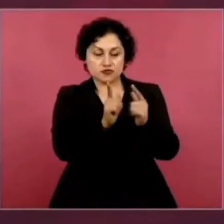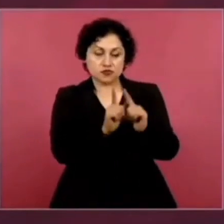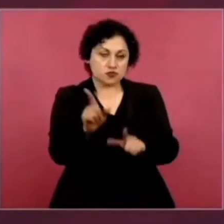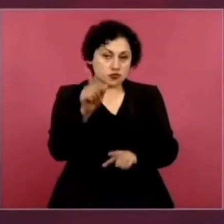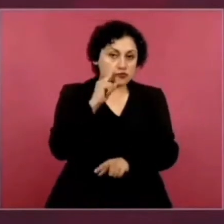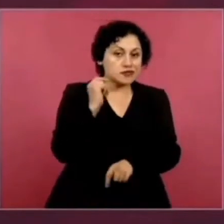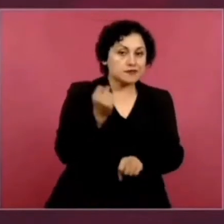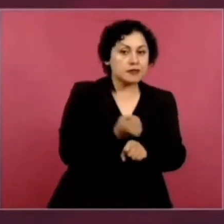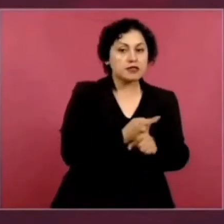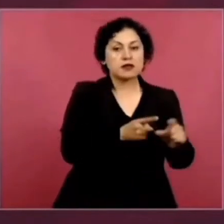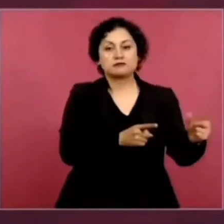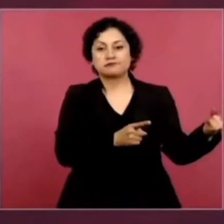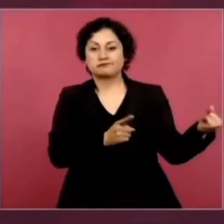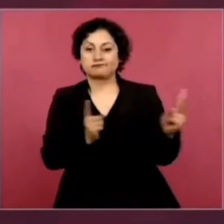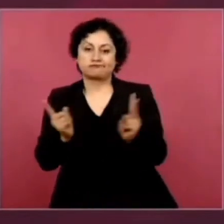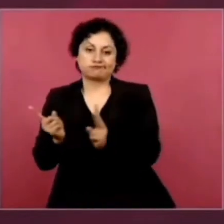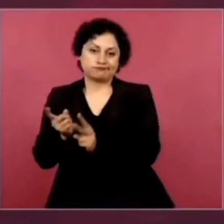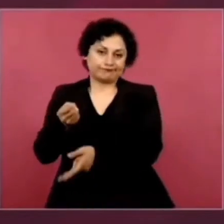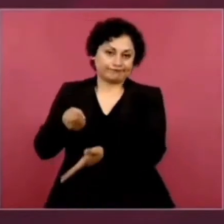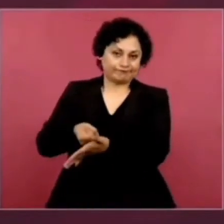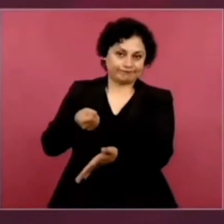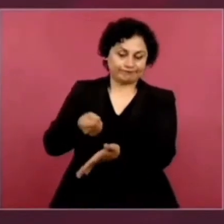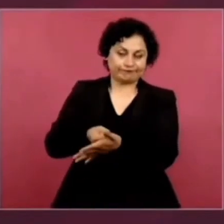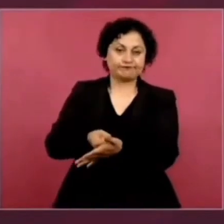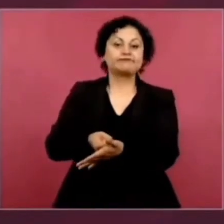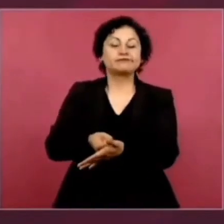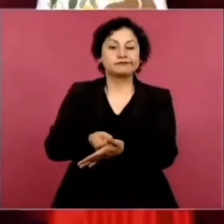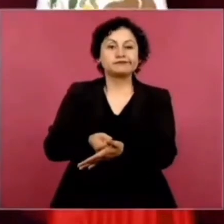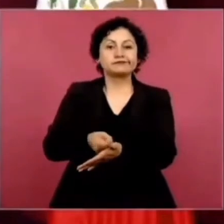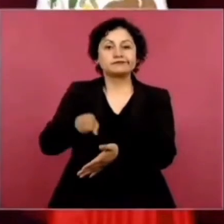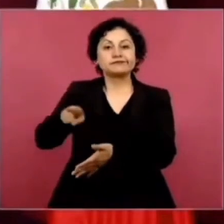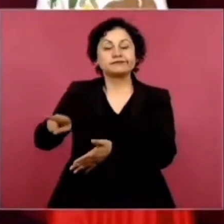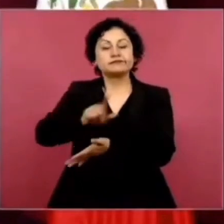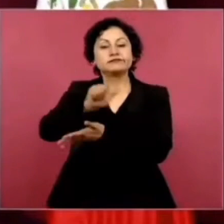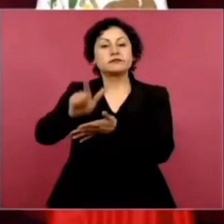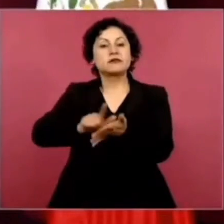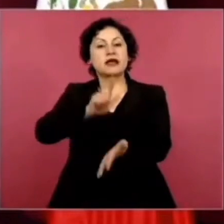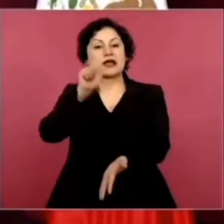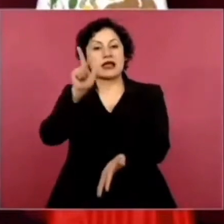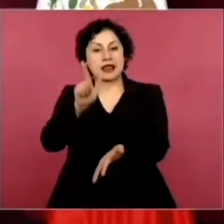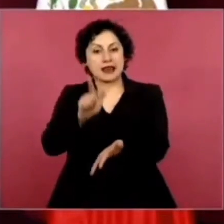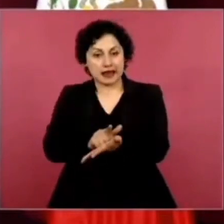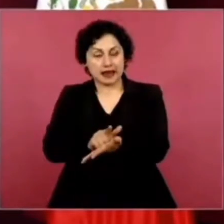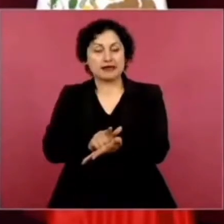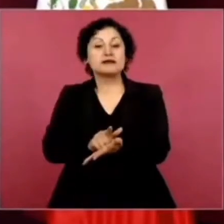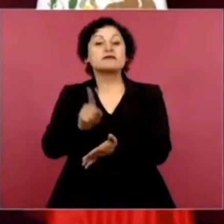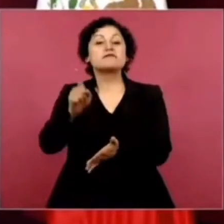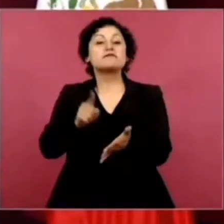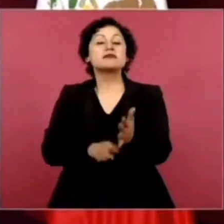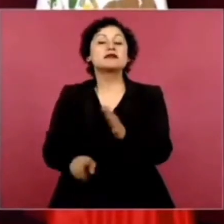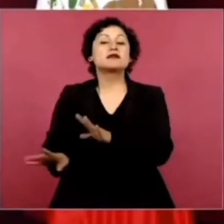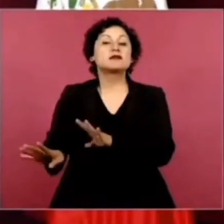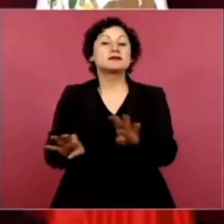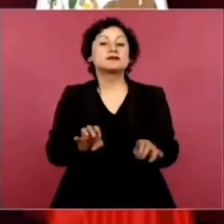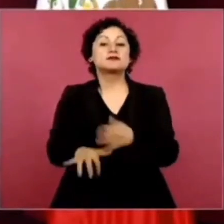emite la ley agraria del 6 de enero de 1915 en Veracruz,